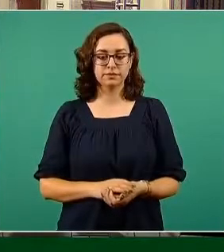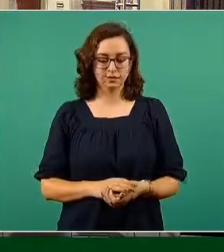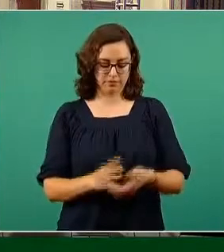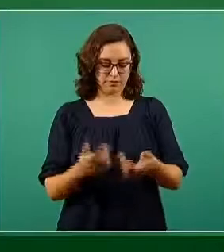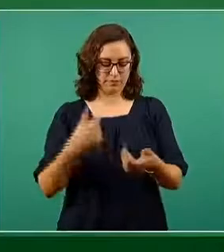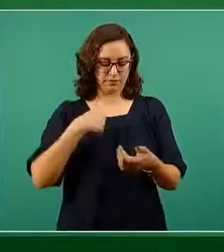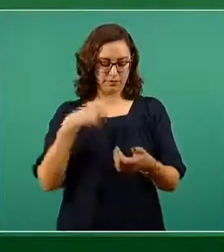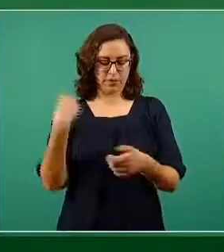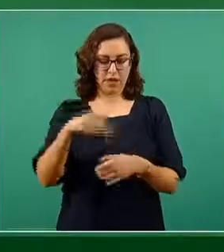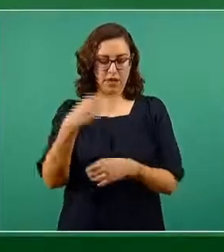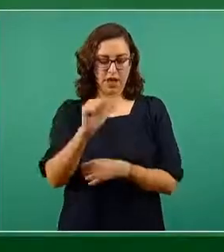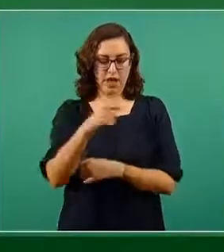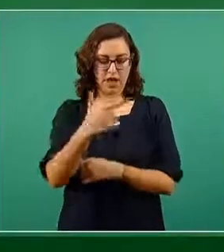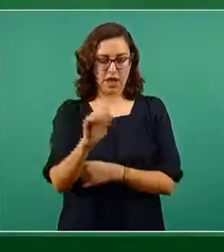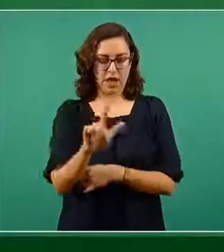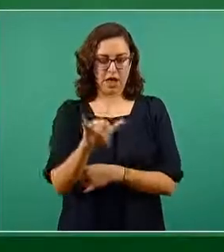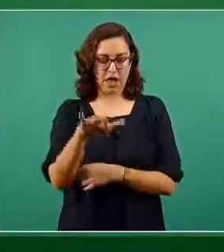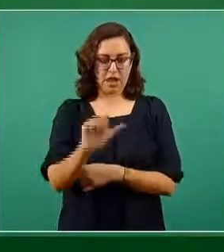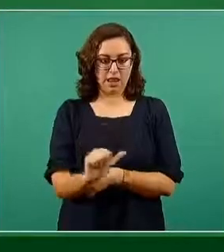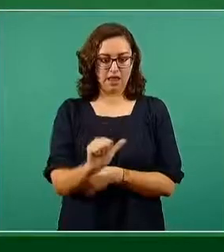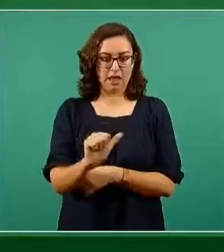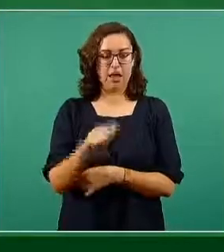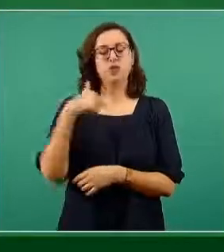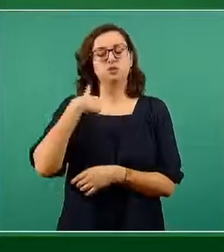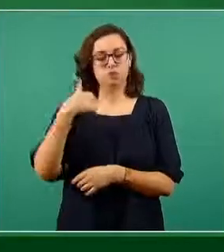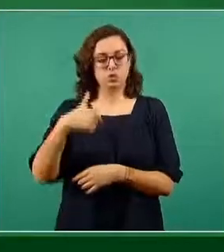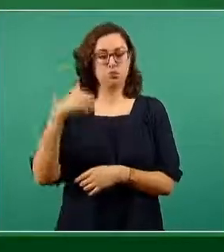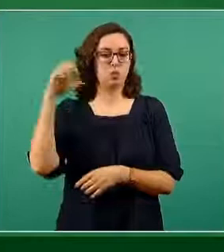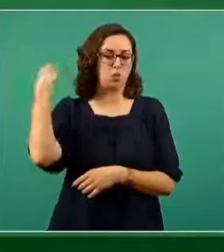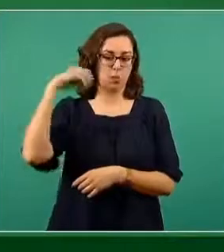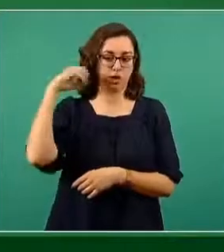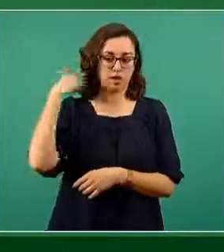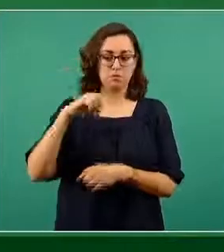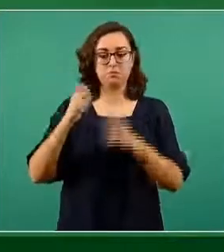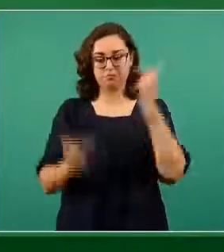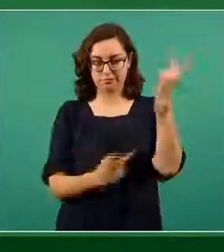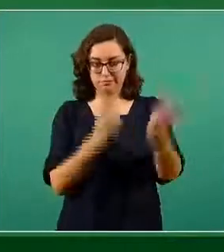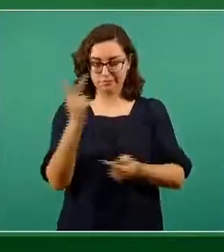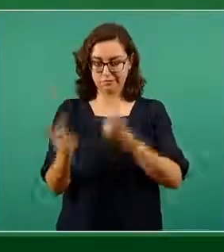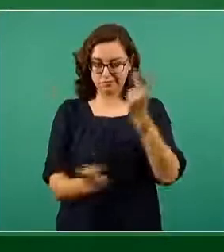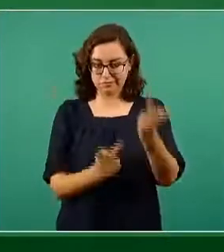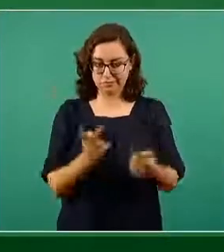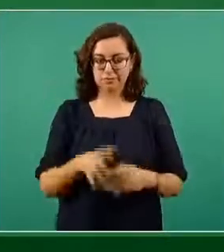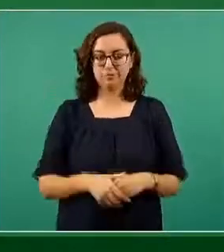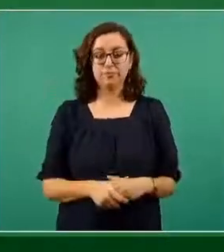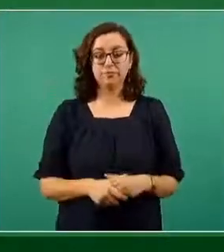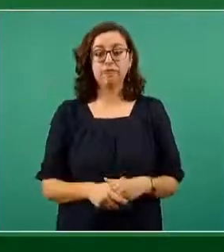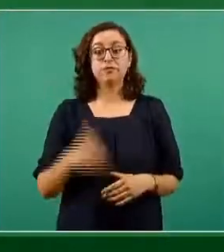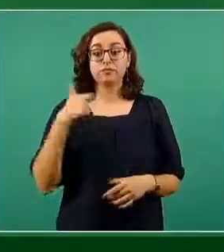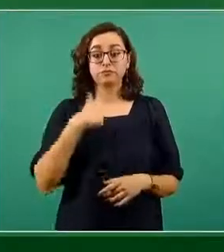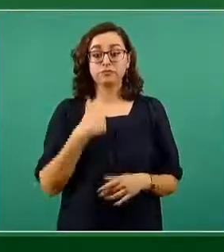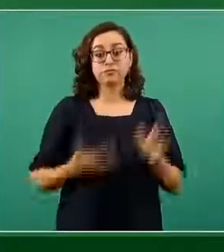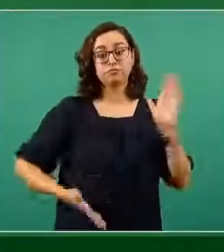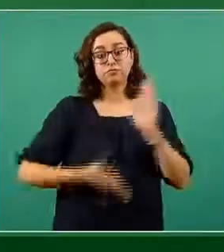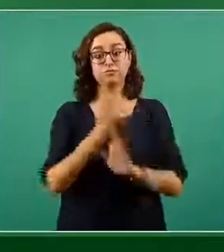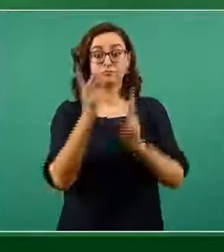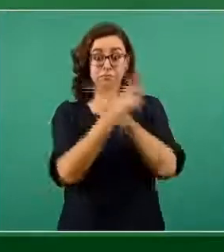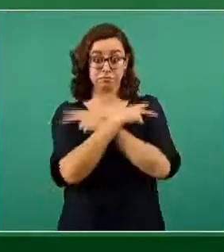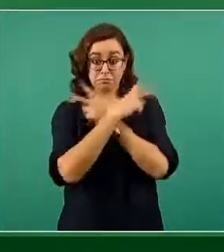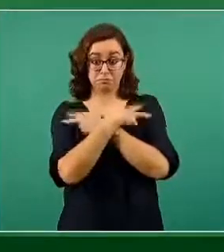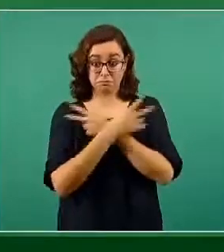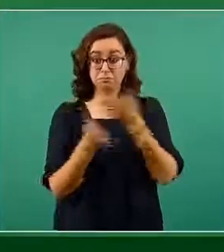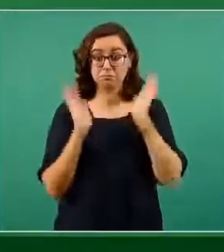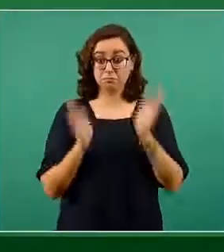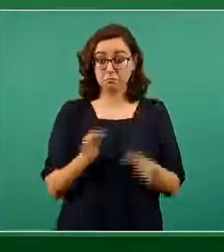Soy Angélica Avendaño de la ciudad de Oaxaca y tengo unas preguntas. ¿Ya podría salir de vacaciones con mi familia?